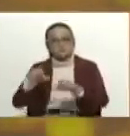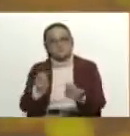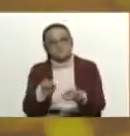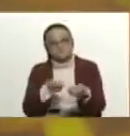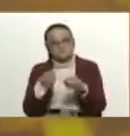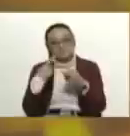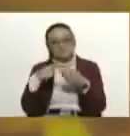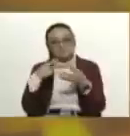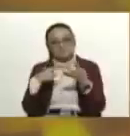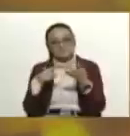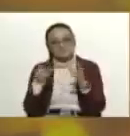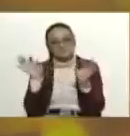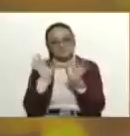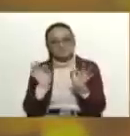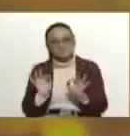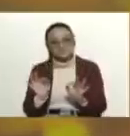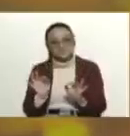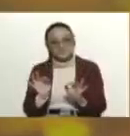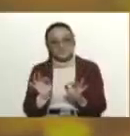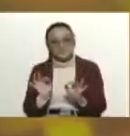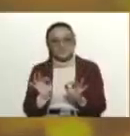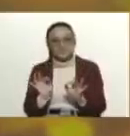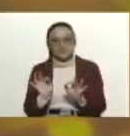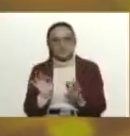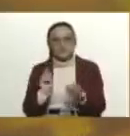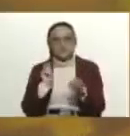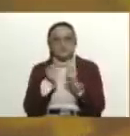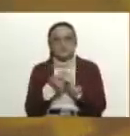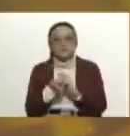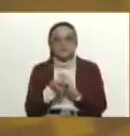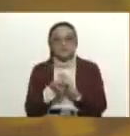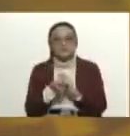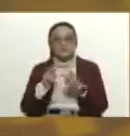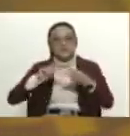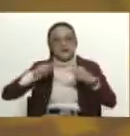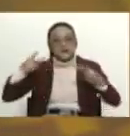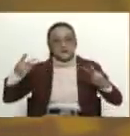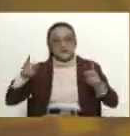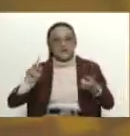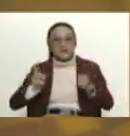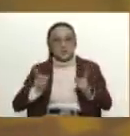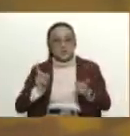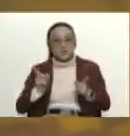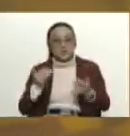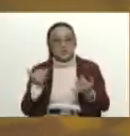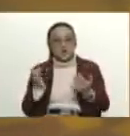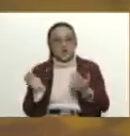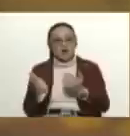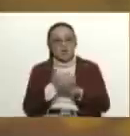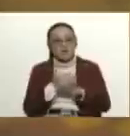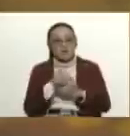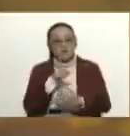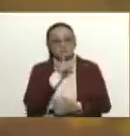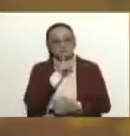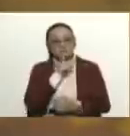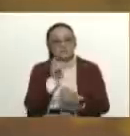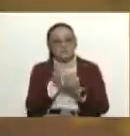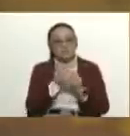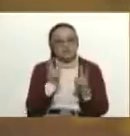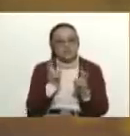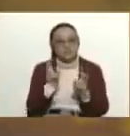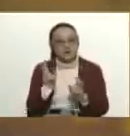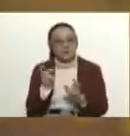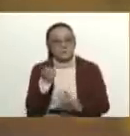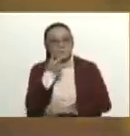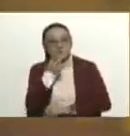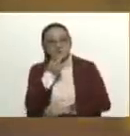los diferentes principios activos, convertidos de manera genética por algunos, pero simplemente han escondido la verdad de la medicina. En